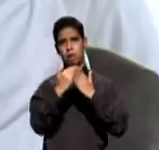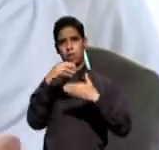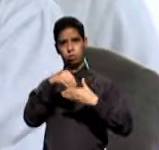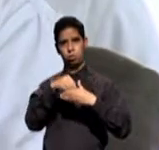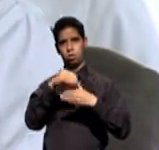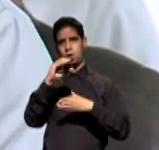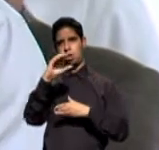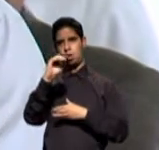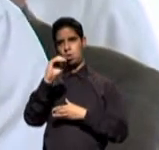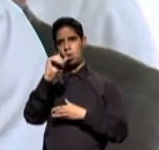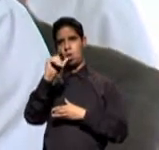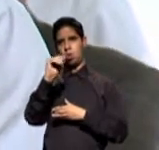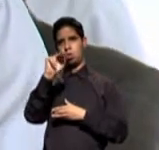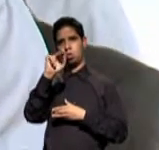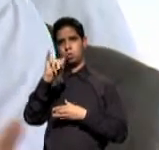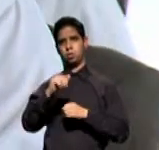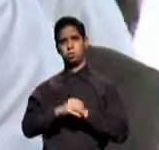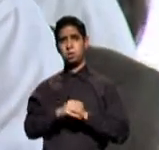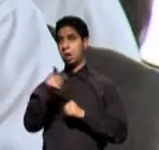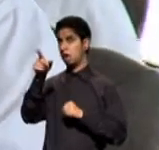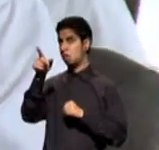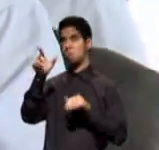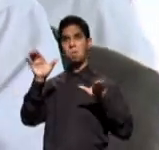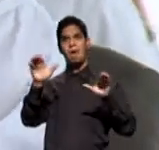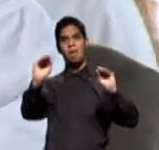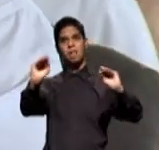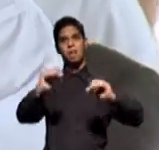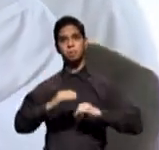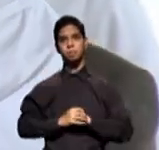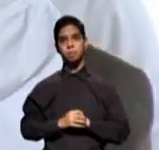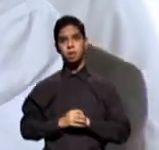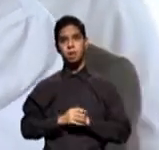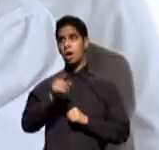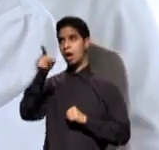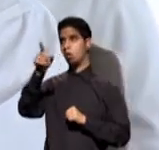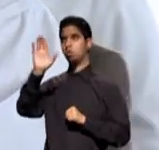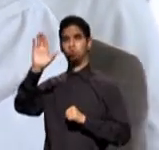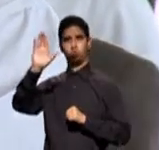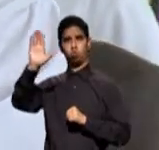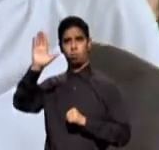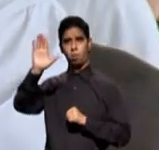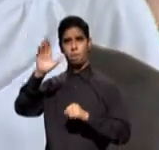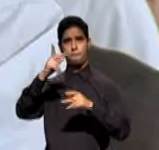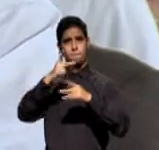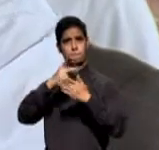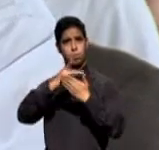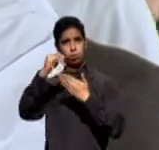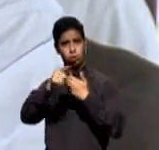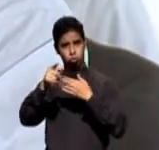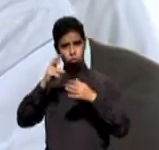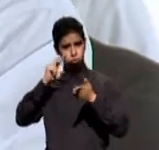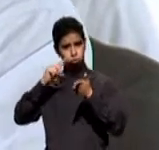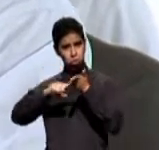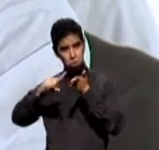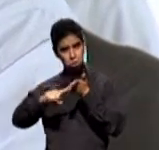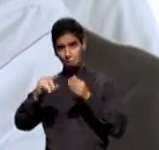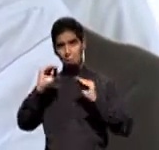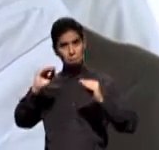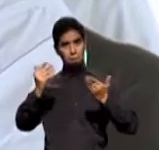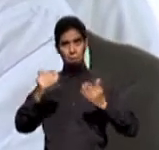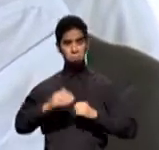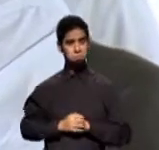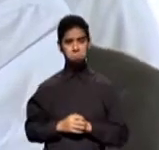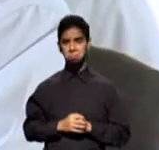hacen nada. No hacen, ni siquiera revisan sus propias resoluciones. Y entonces